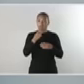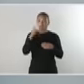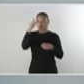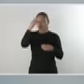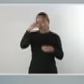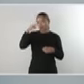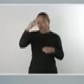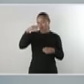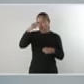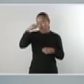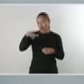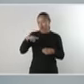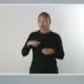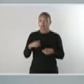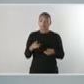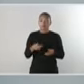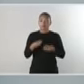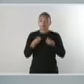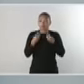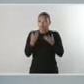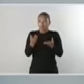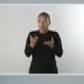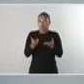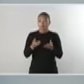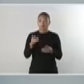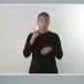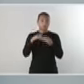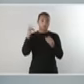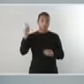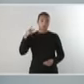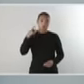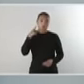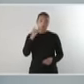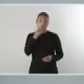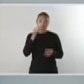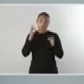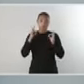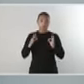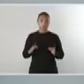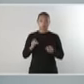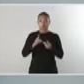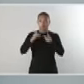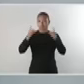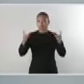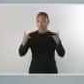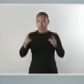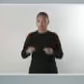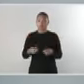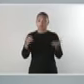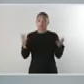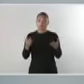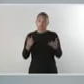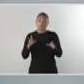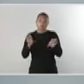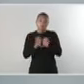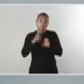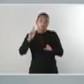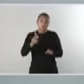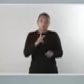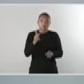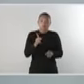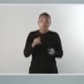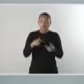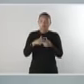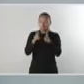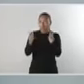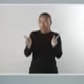para pedirle a los políticos que se comporten de manera diferente a quienes hacen del quehacer público su entorno